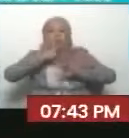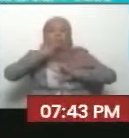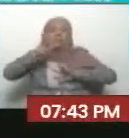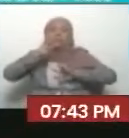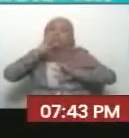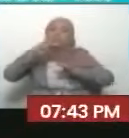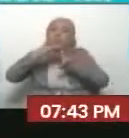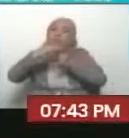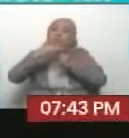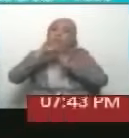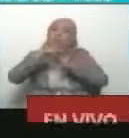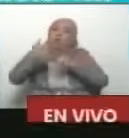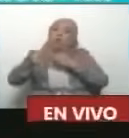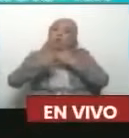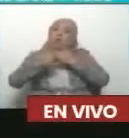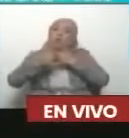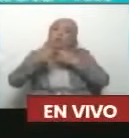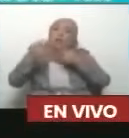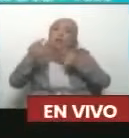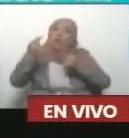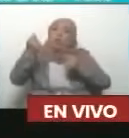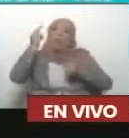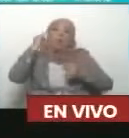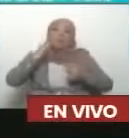Terrible lo que se hizo contra la moneda.